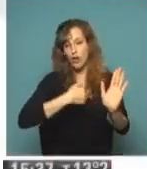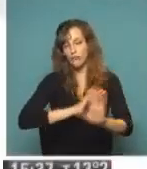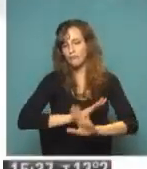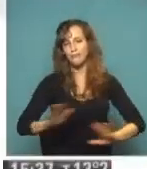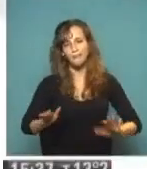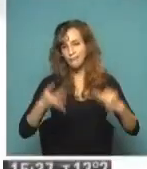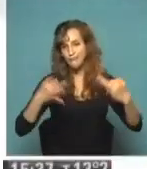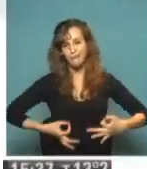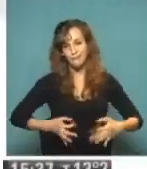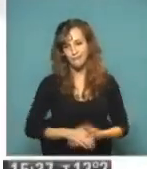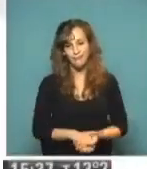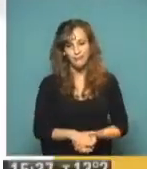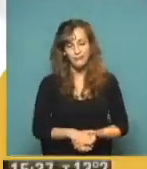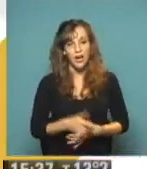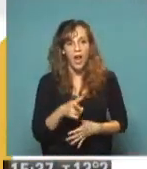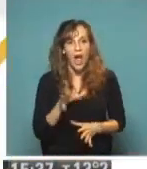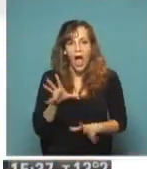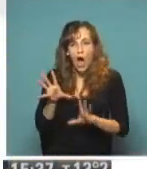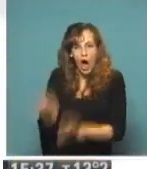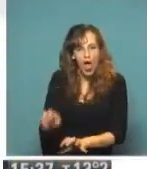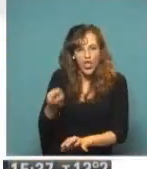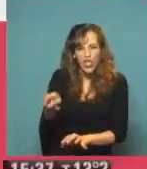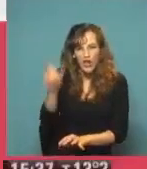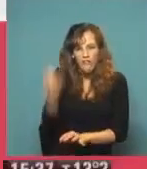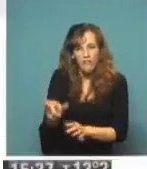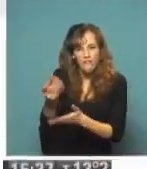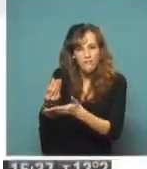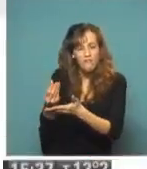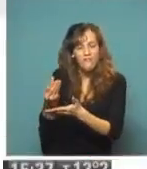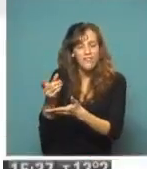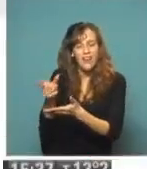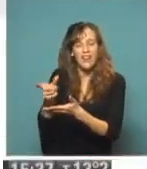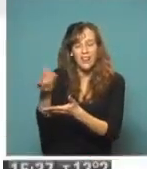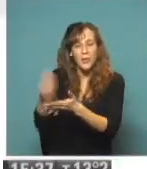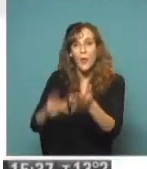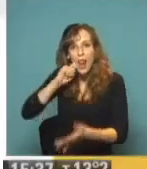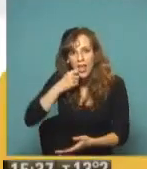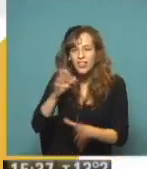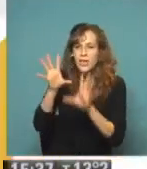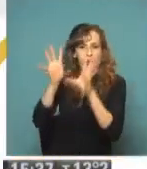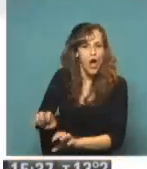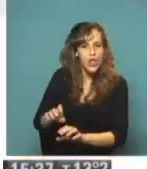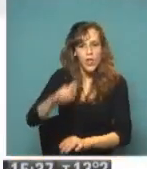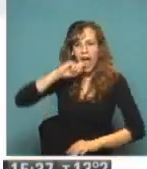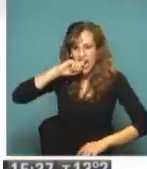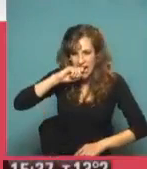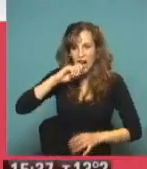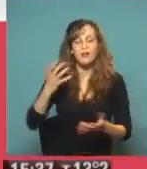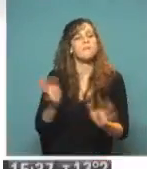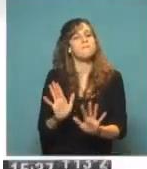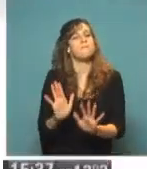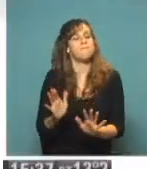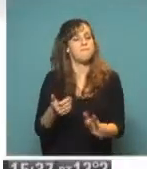bueno. Hermoso. No te banco, no te banco todo lo que hizo. Me da bronca. ¿Vos decís que si yo le pongo barba es un